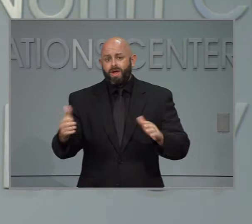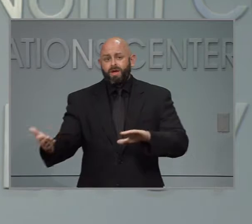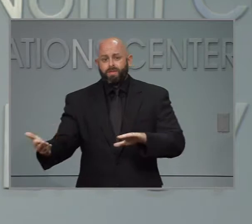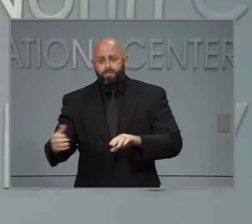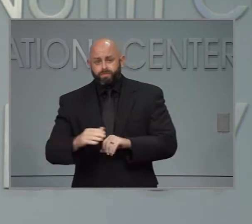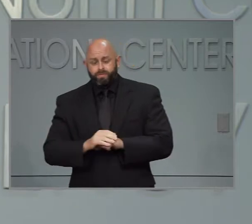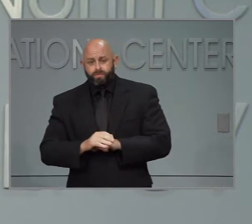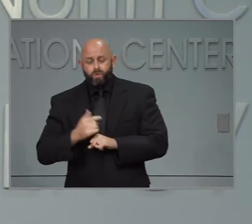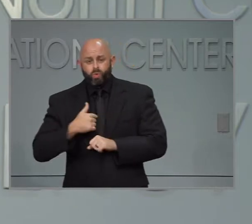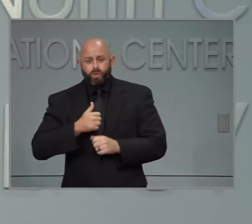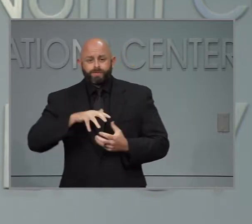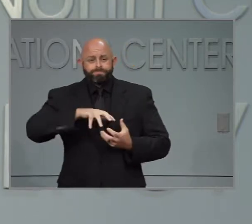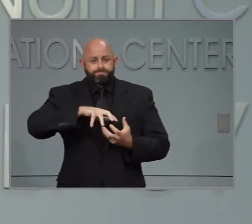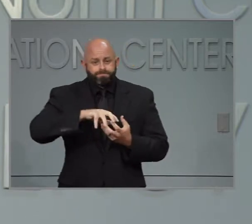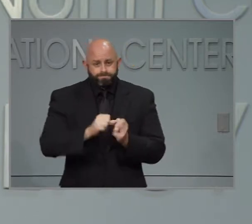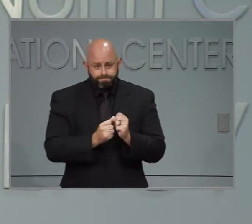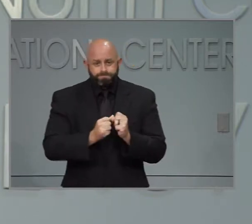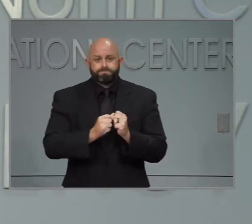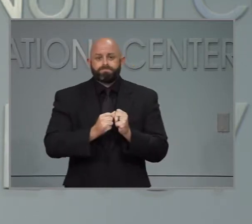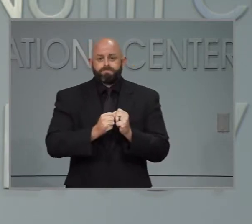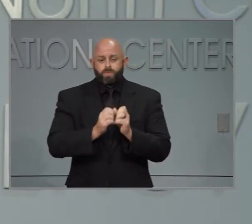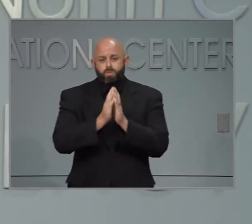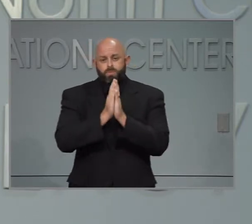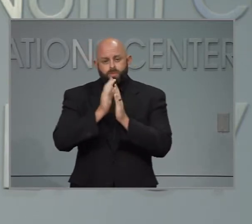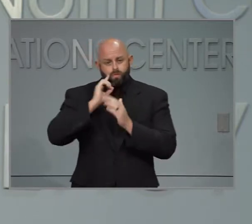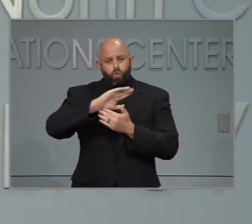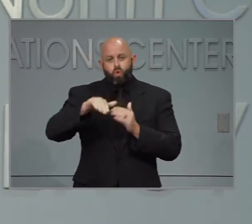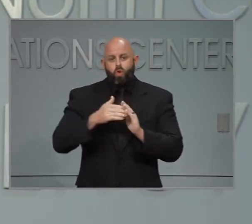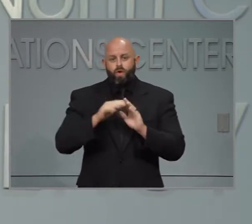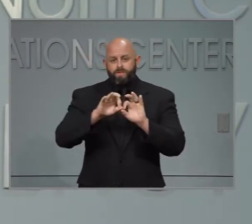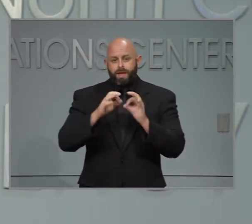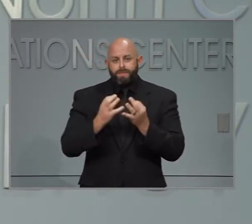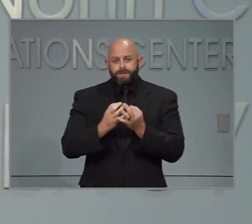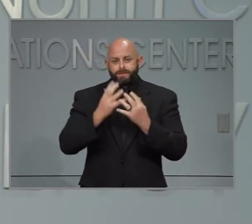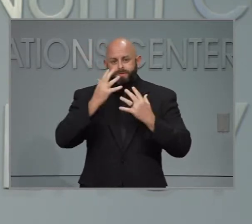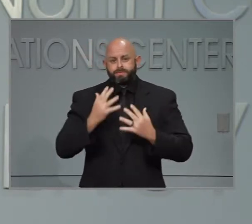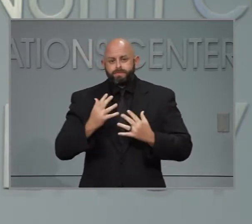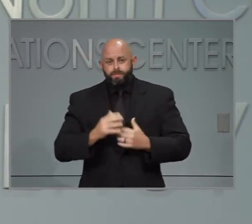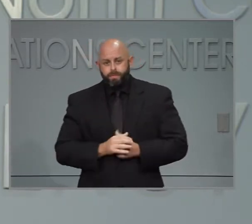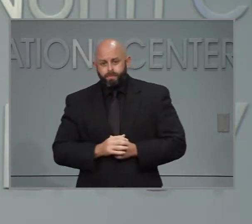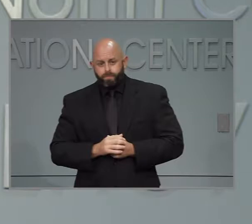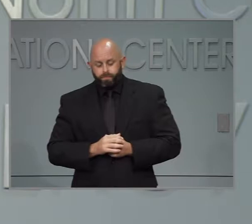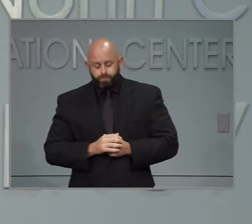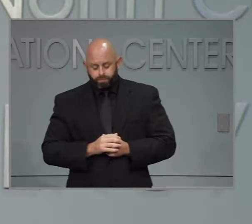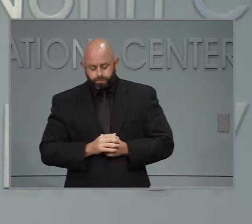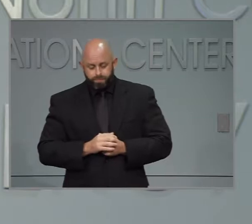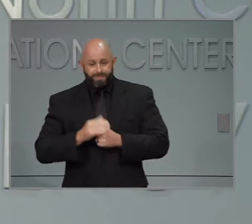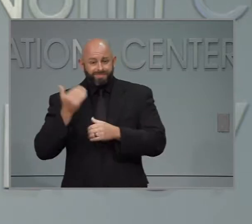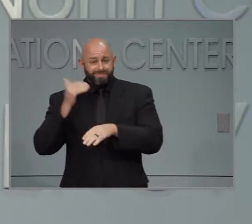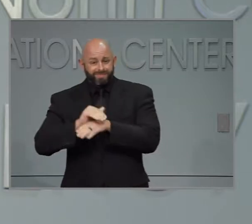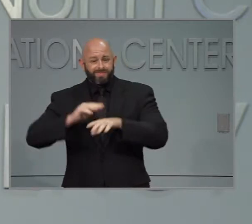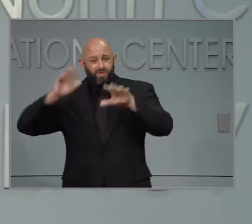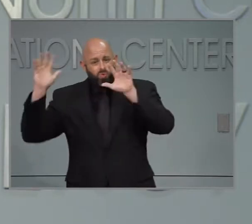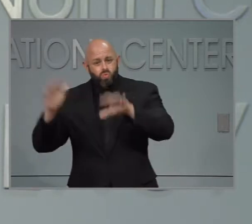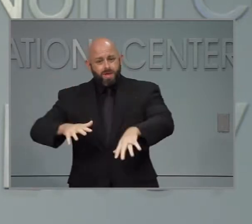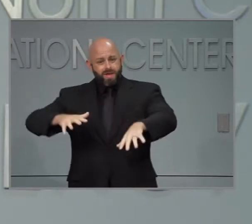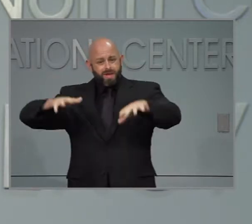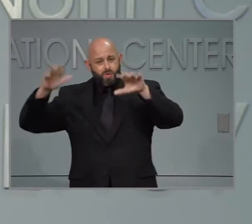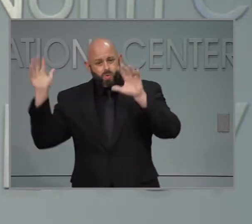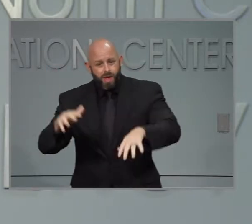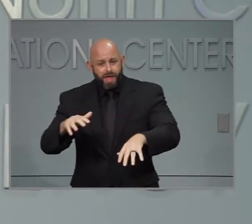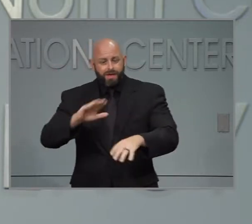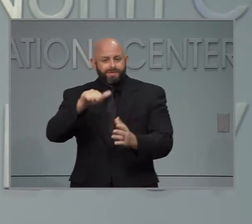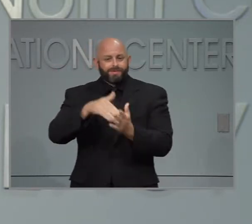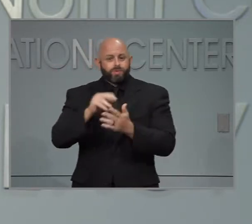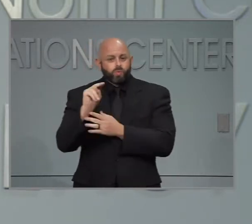oraciones acompañan a todas las familias que están de luto. Anoche, debido a lluvias torrenciales en el centro de Carolina del Norte,